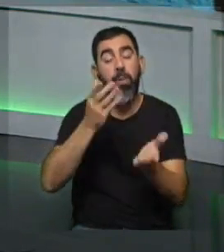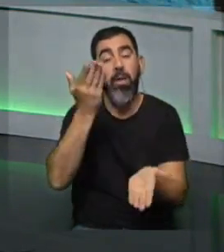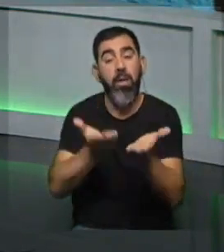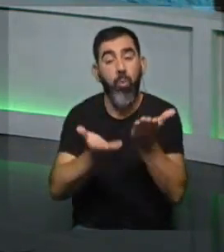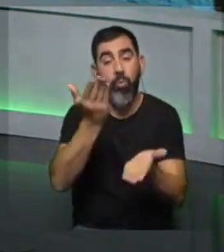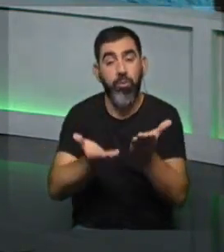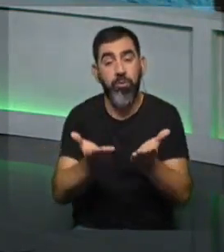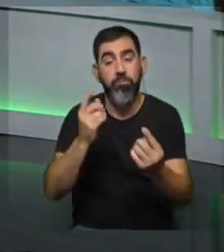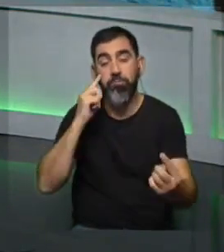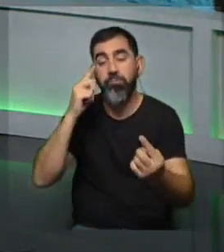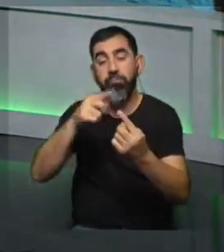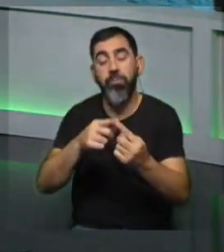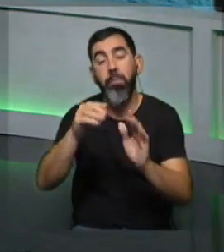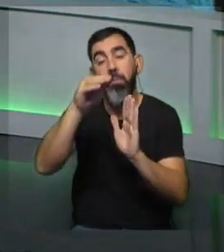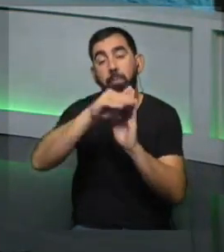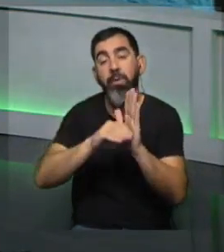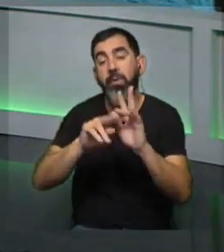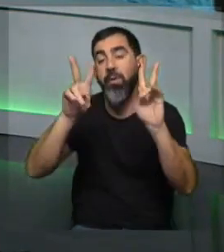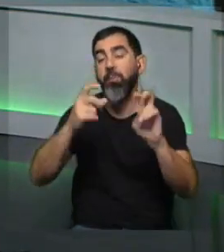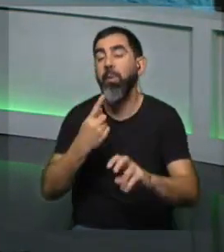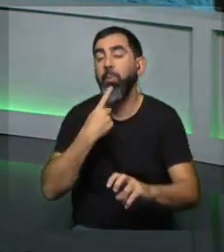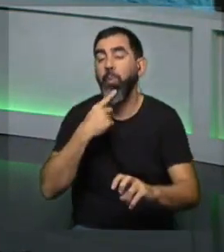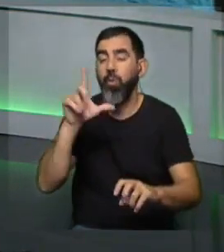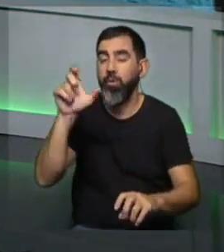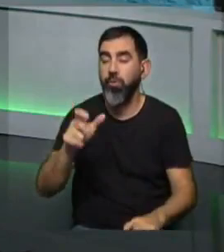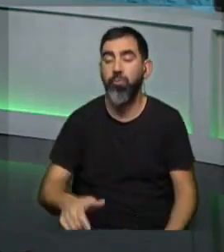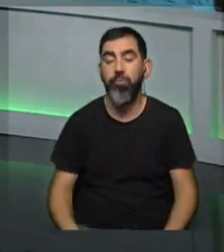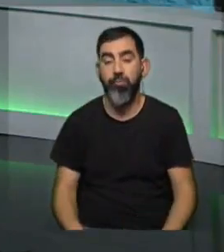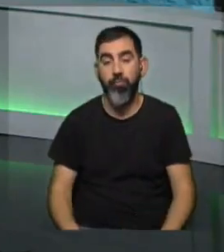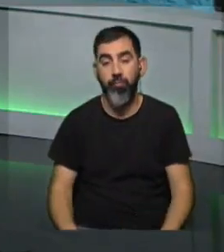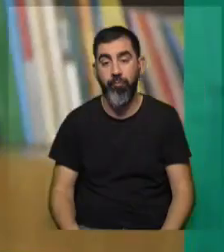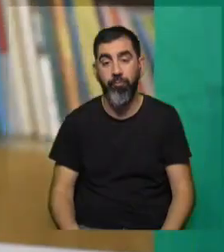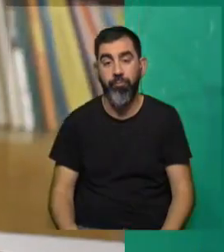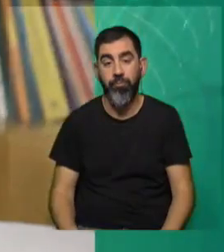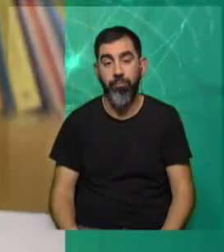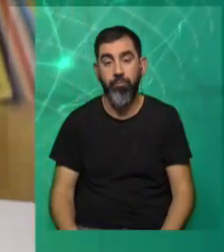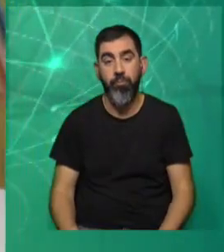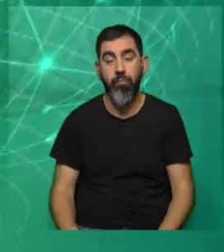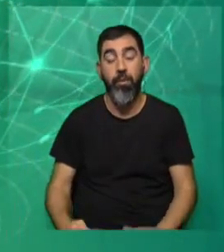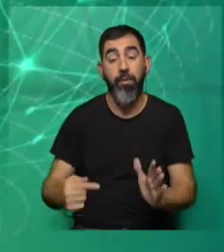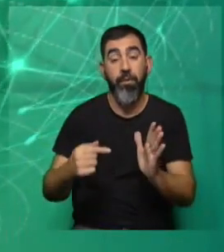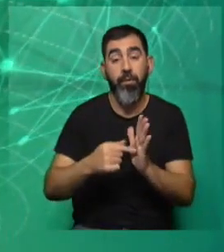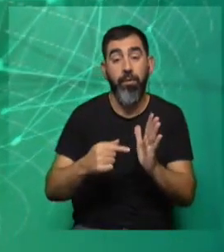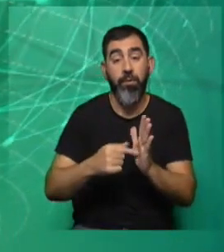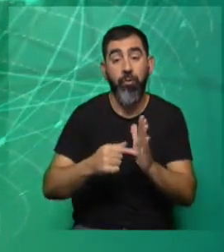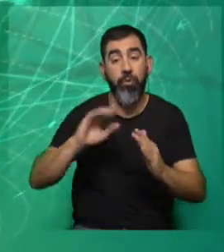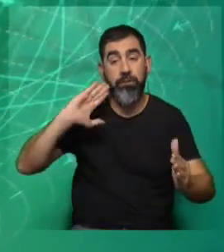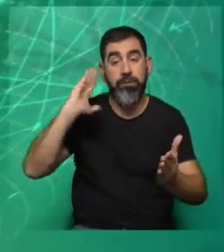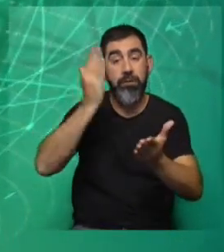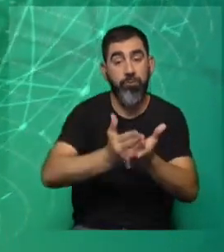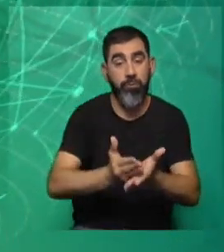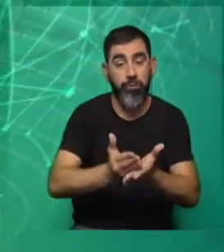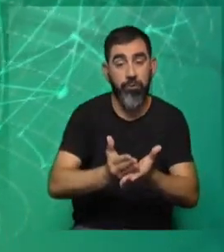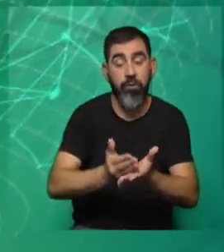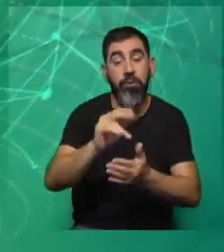reparatoria y apuntan que la medida tiene un trasfondo político el directorio del inau sancionó a